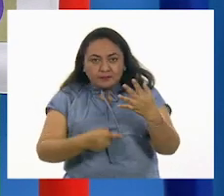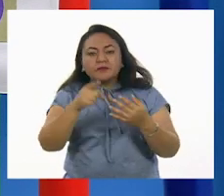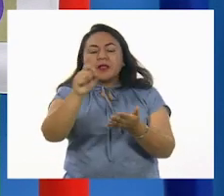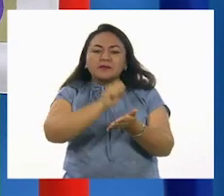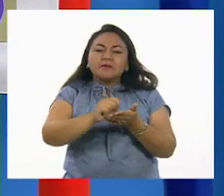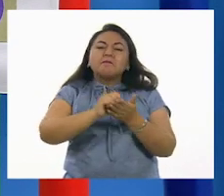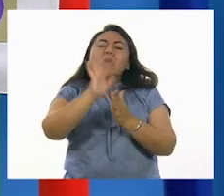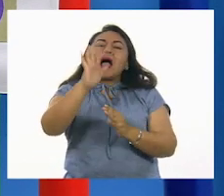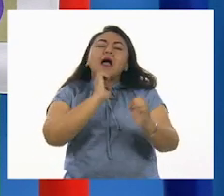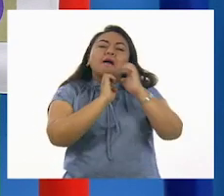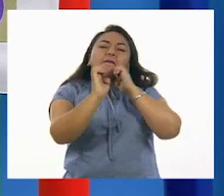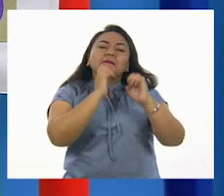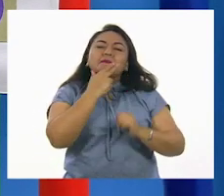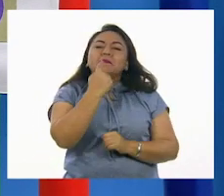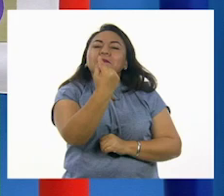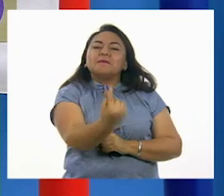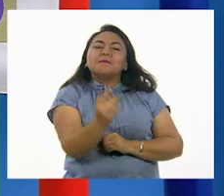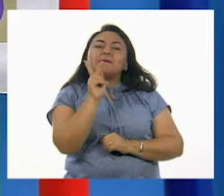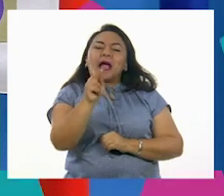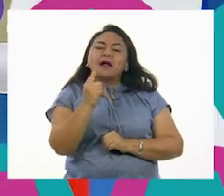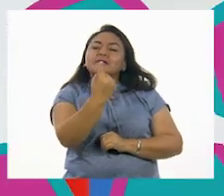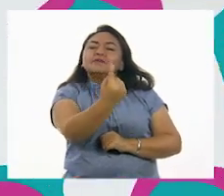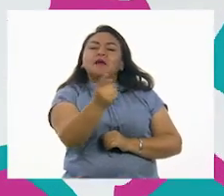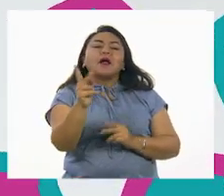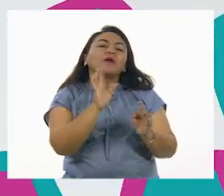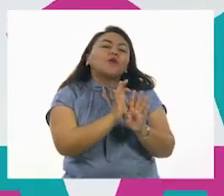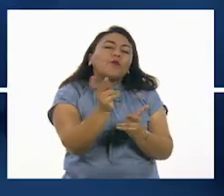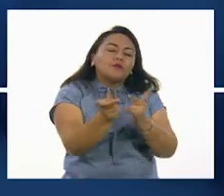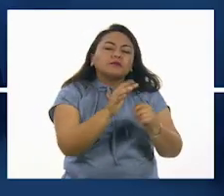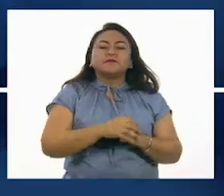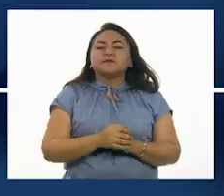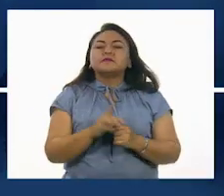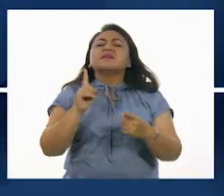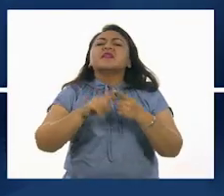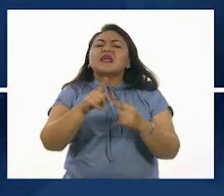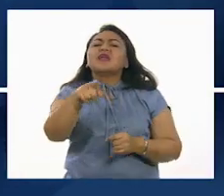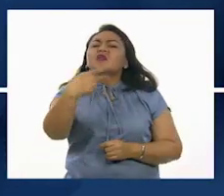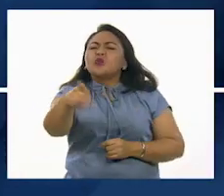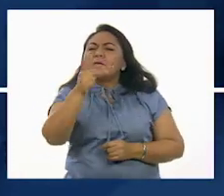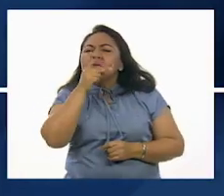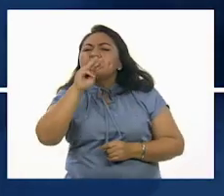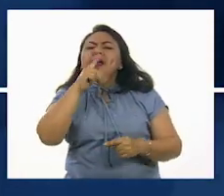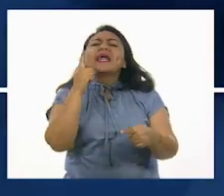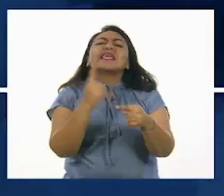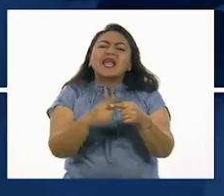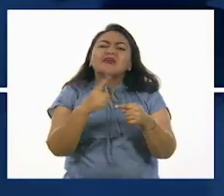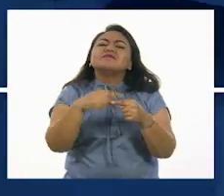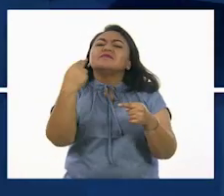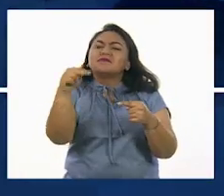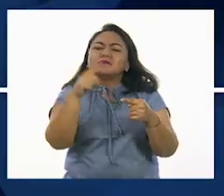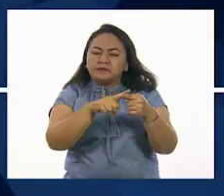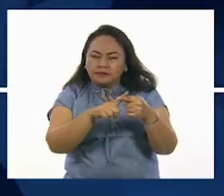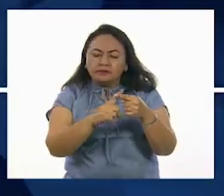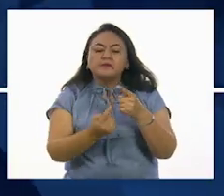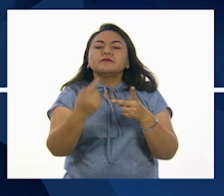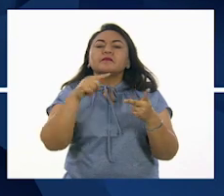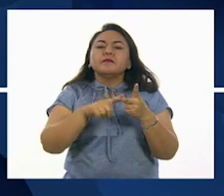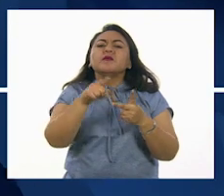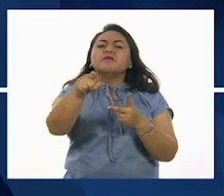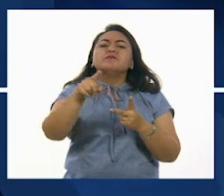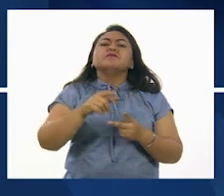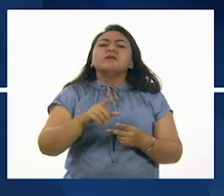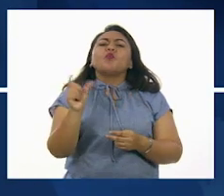estuvieran entrevistando a Alejandro Magno. ¿Quiénes son tu padre y tu madre? ¿Cuándo naciste y